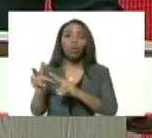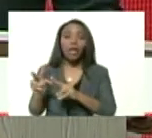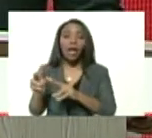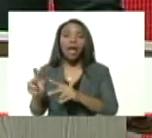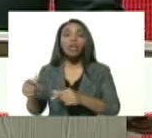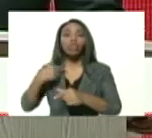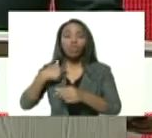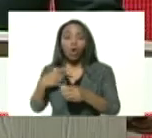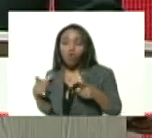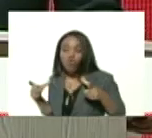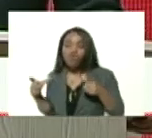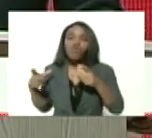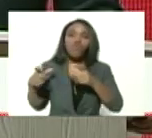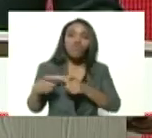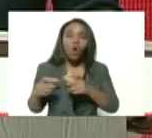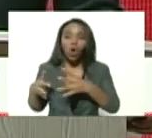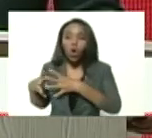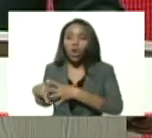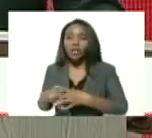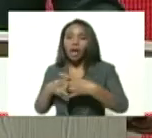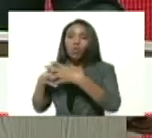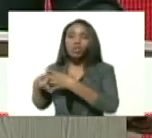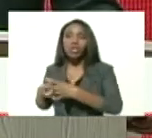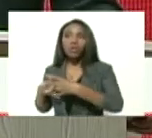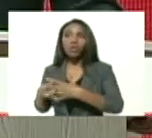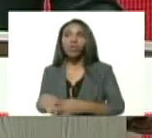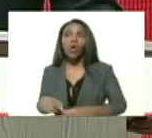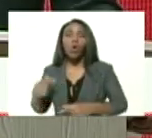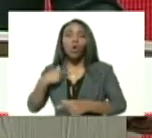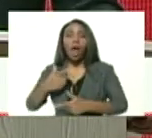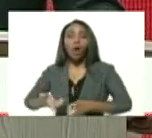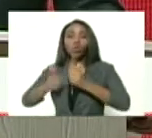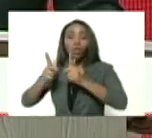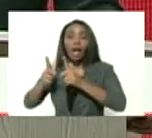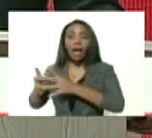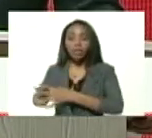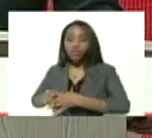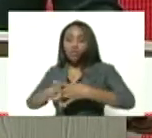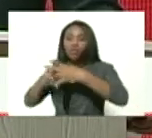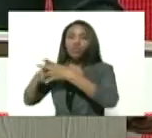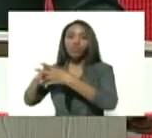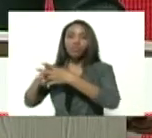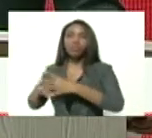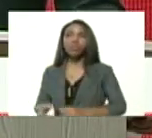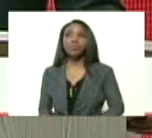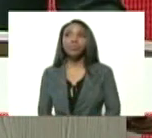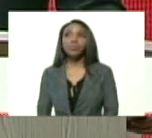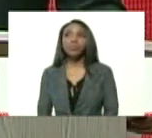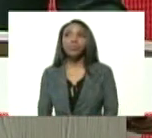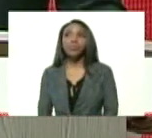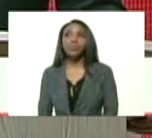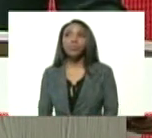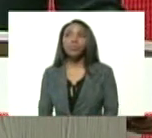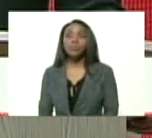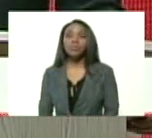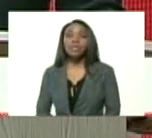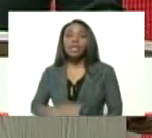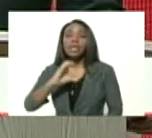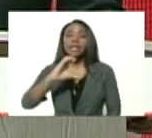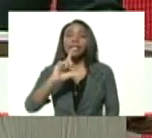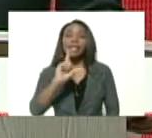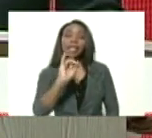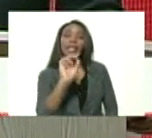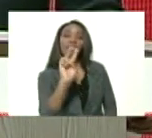he reunido con los gringos, con los norteamericanos, con las autoridades norteamericanas. Si Cliver Alcalá